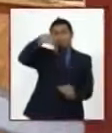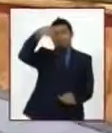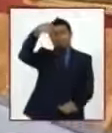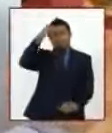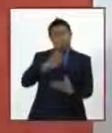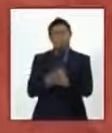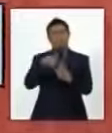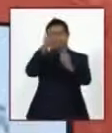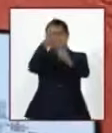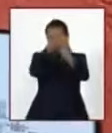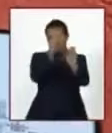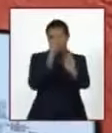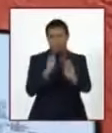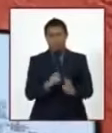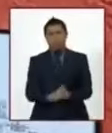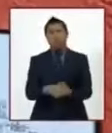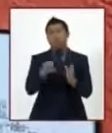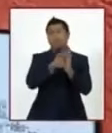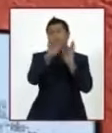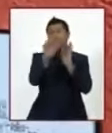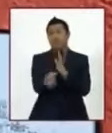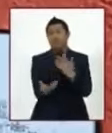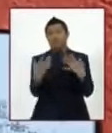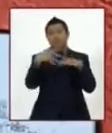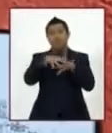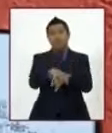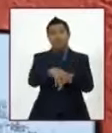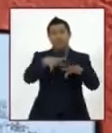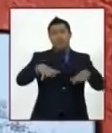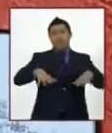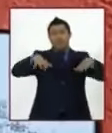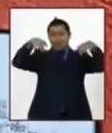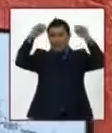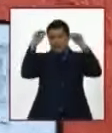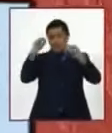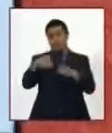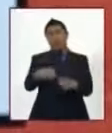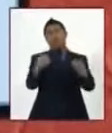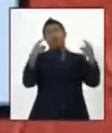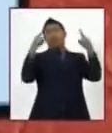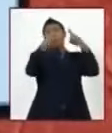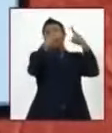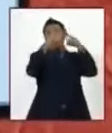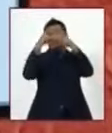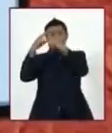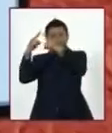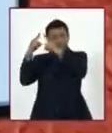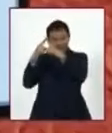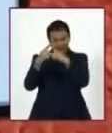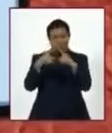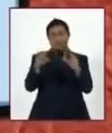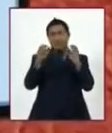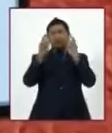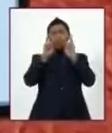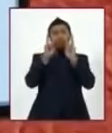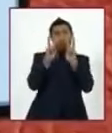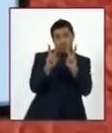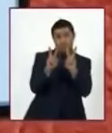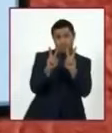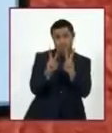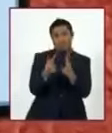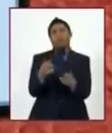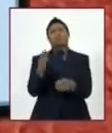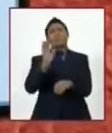arquitectura, un ejemplo es la integración de torres en las fachadas de los templos, lo que puede observarse